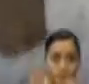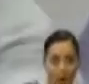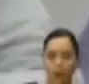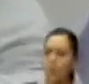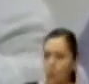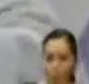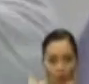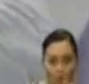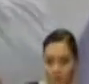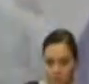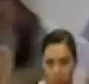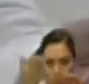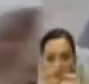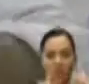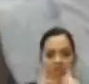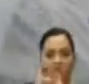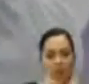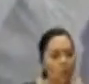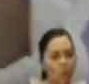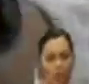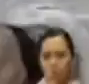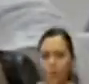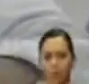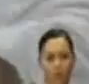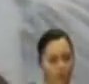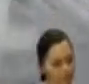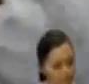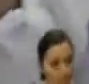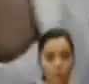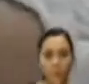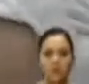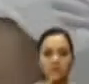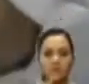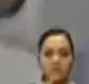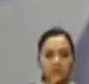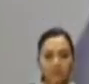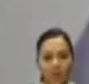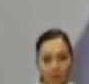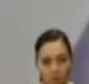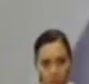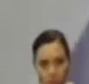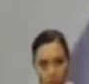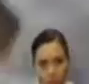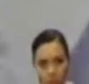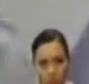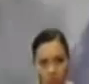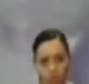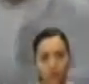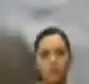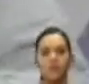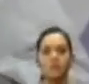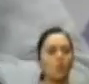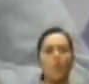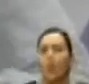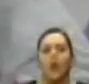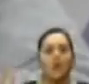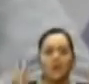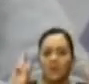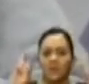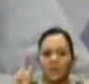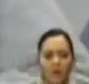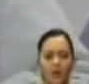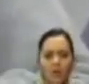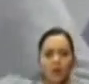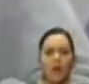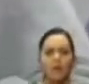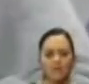con el presidente. Y hablamos de todo, la nacionalización de la banca, nacionalización de la telefónica, nacionalización de los satélites de la NASA. Entonces, mientras